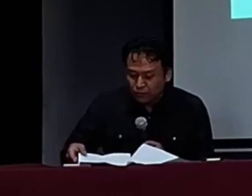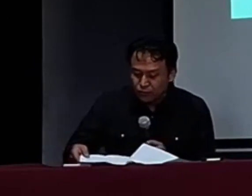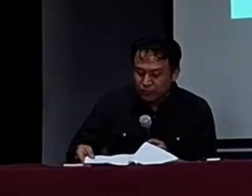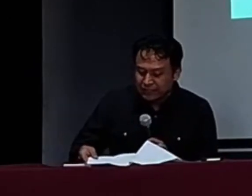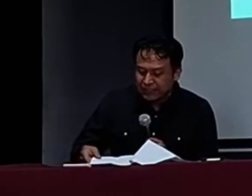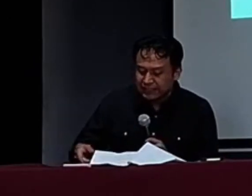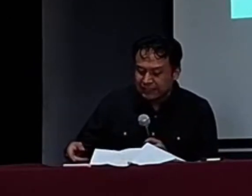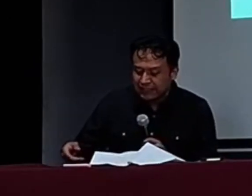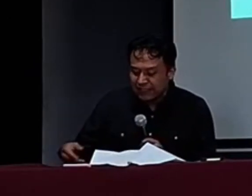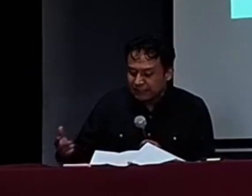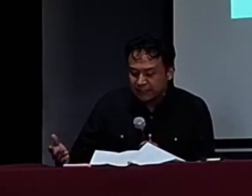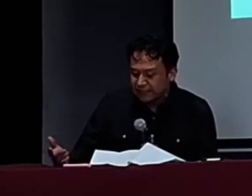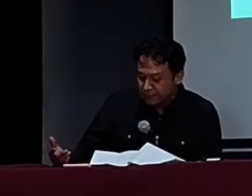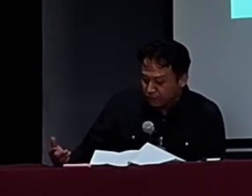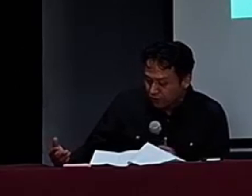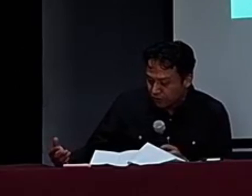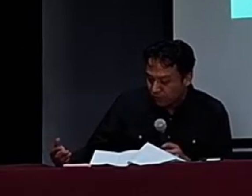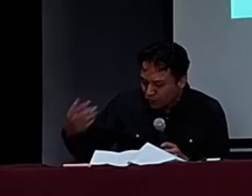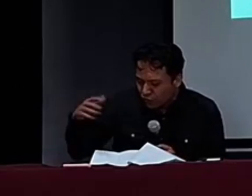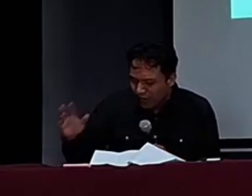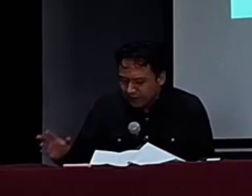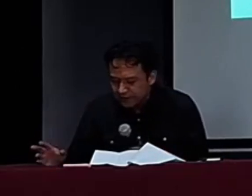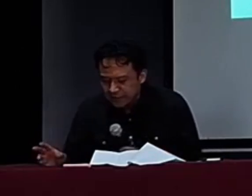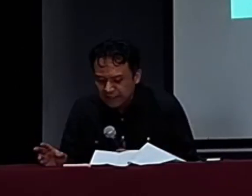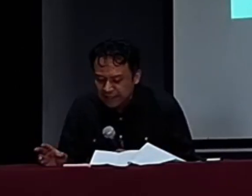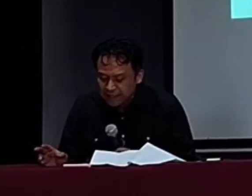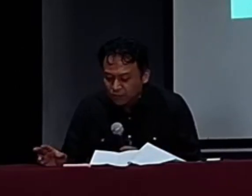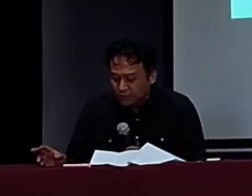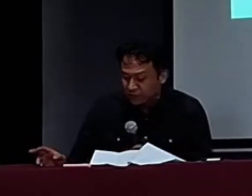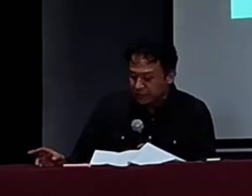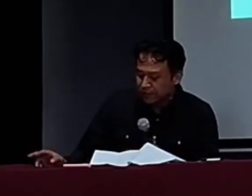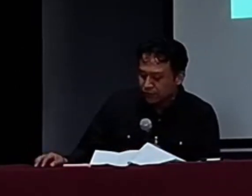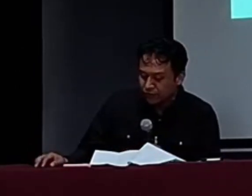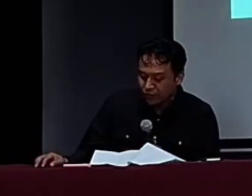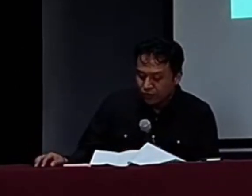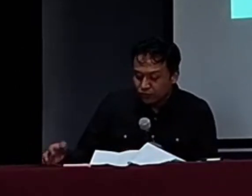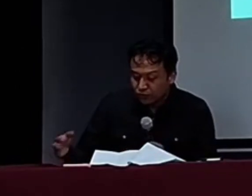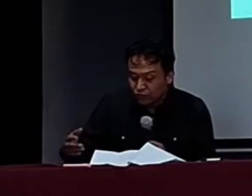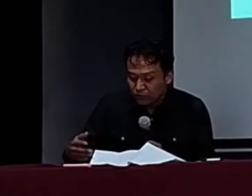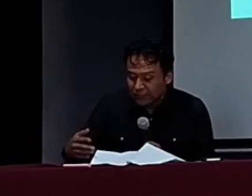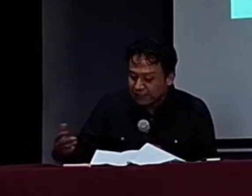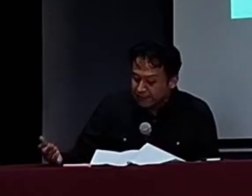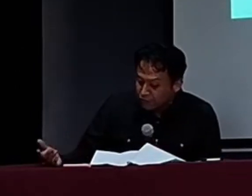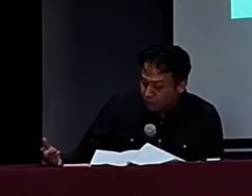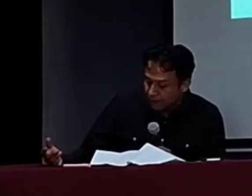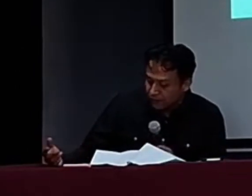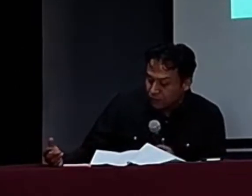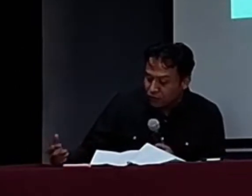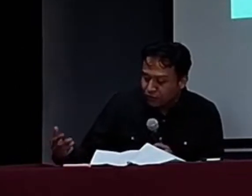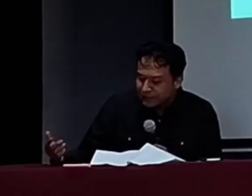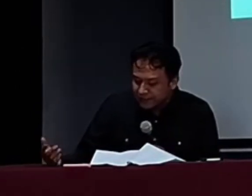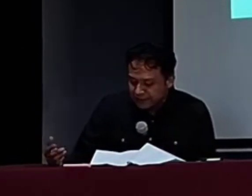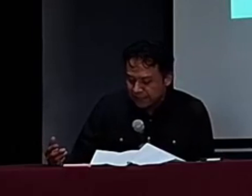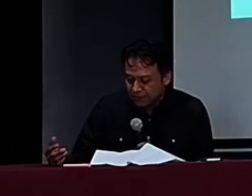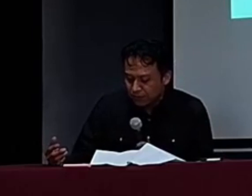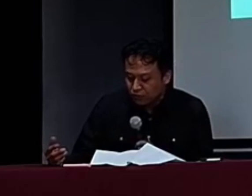cientos de culturas que existían en este territorio, mucho antes de que llegaran a colonizarnos. Nosotros somos la gente nube, somos